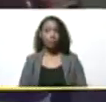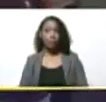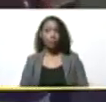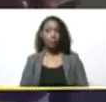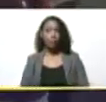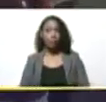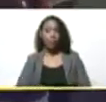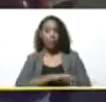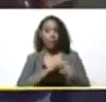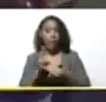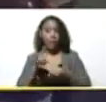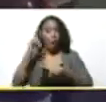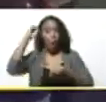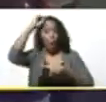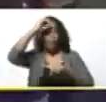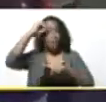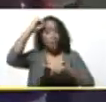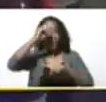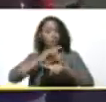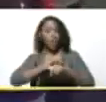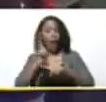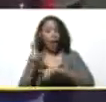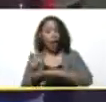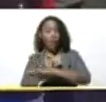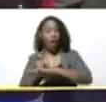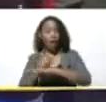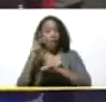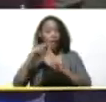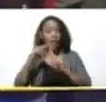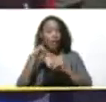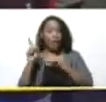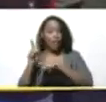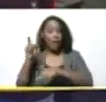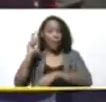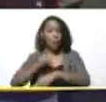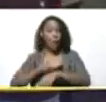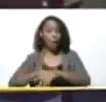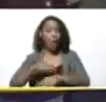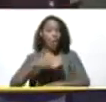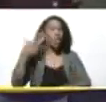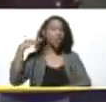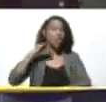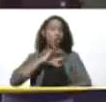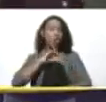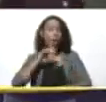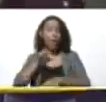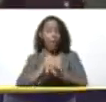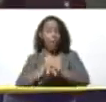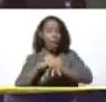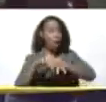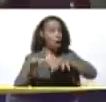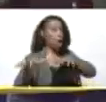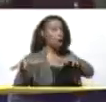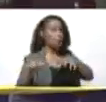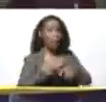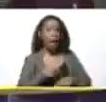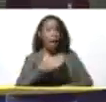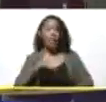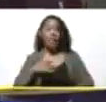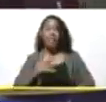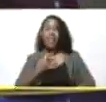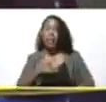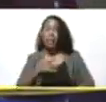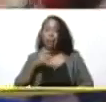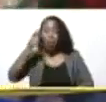Y esa opinión, Freddy, en ese momento era mayoritaria en el sentimiento